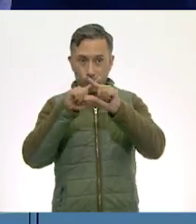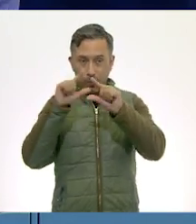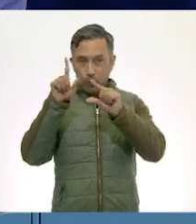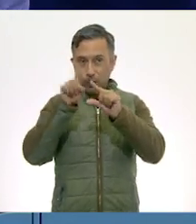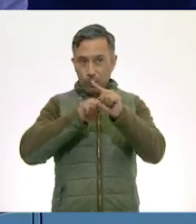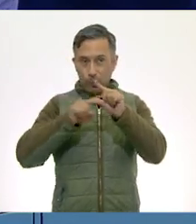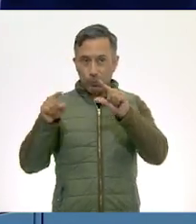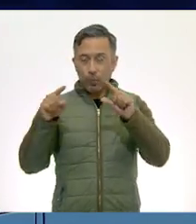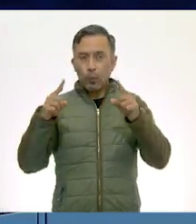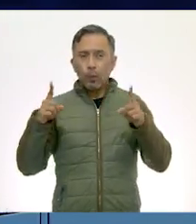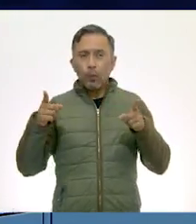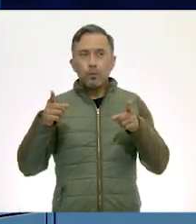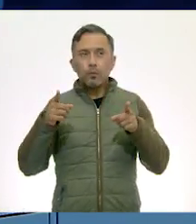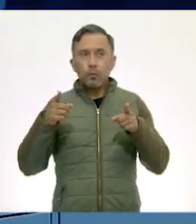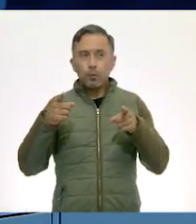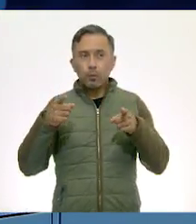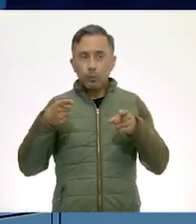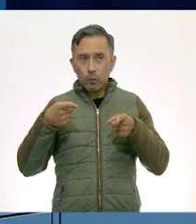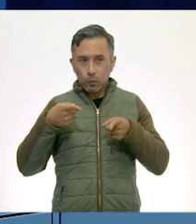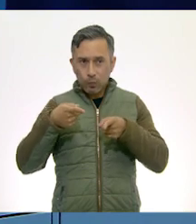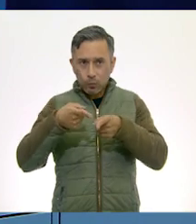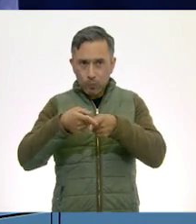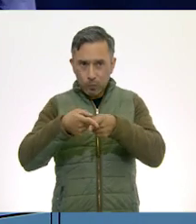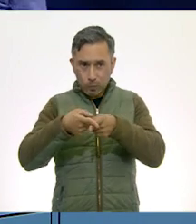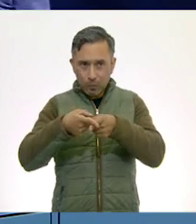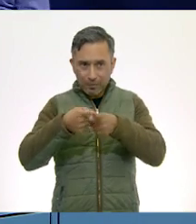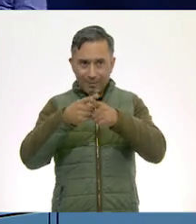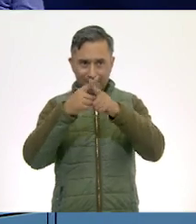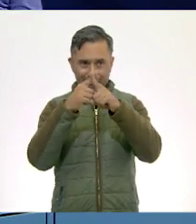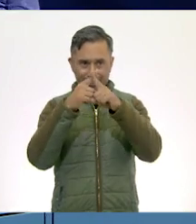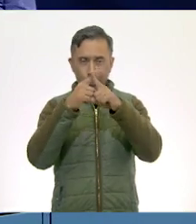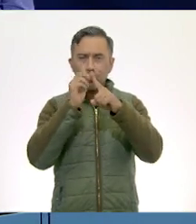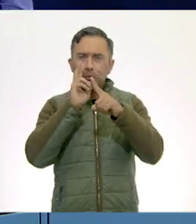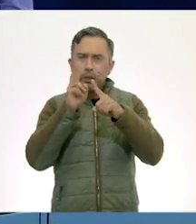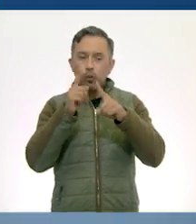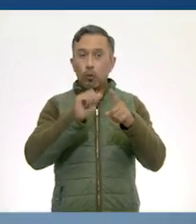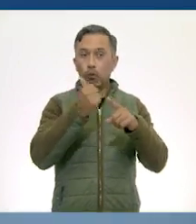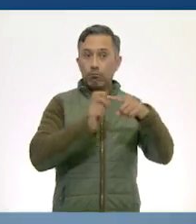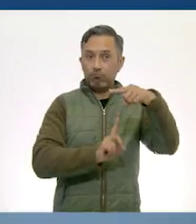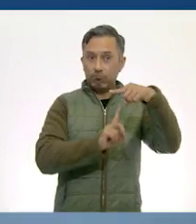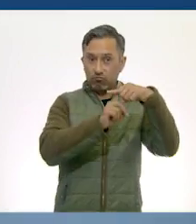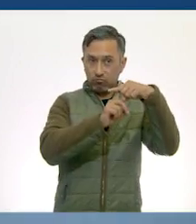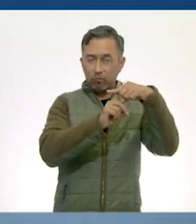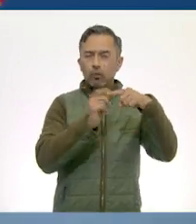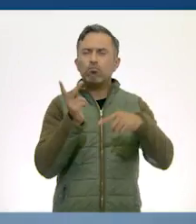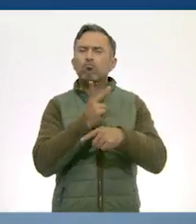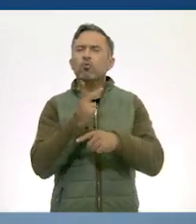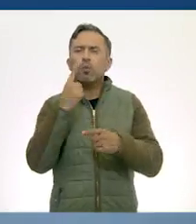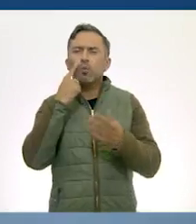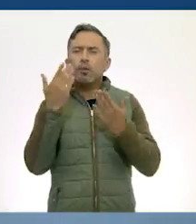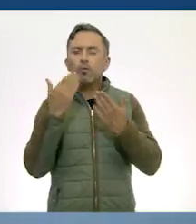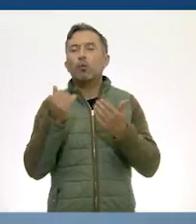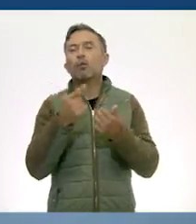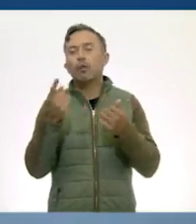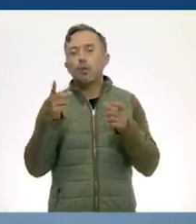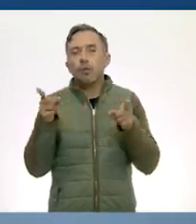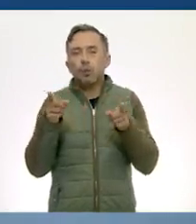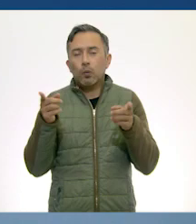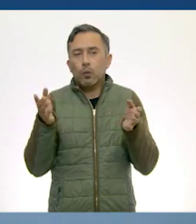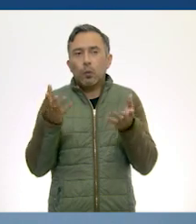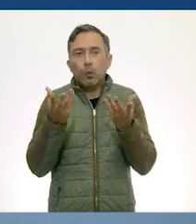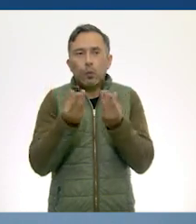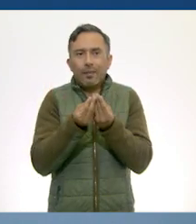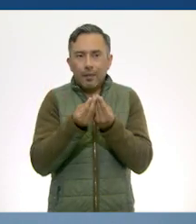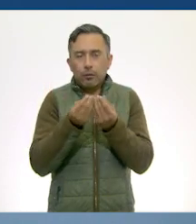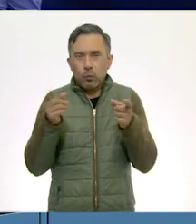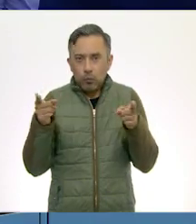tú las líneas con respecto a estas líneas perpendiculares? Ah, pues esas líneas están un poco más juntas. Muy